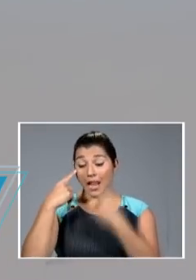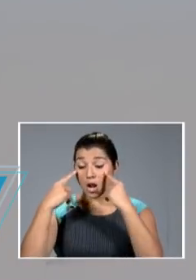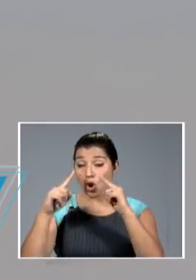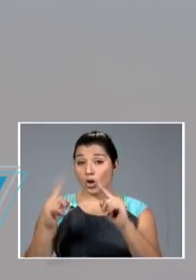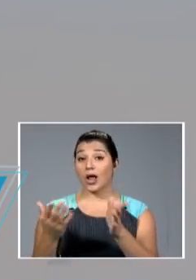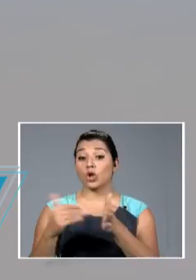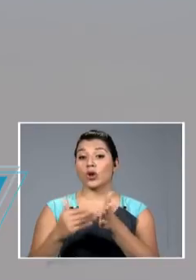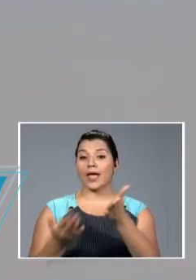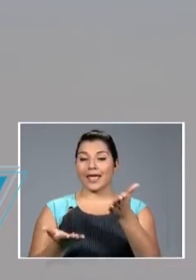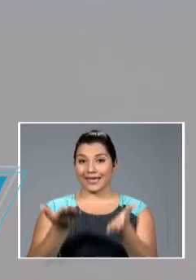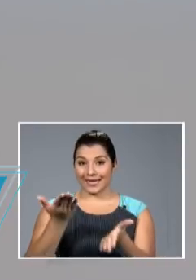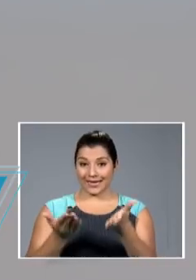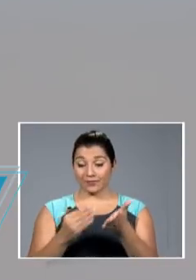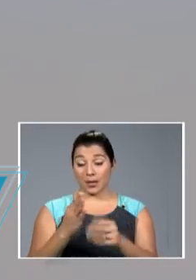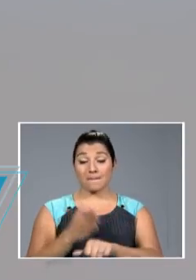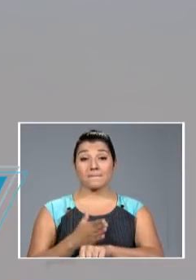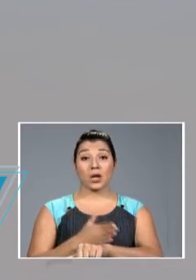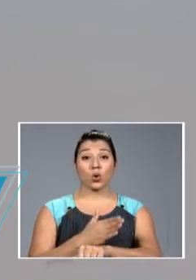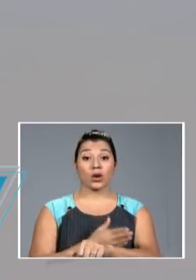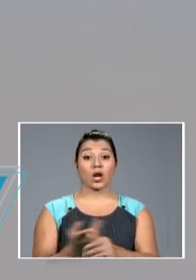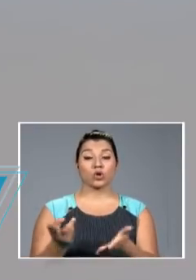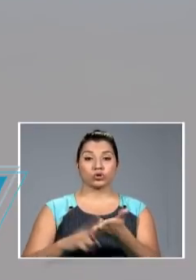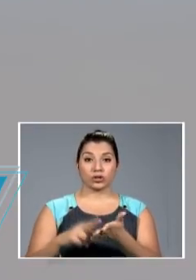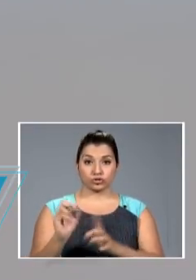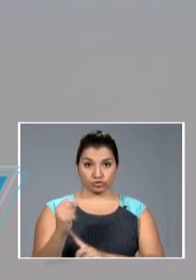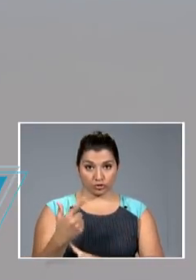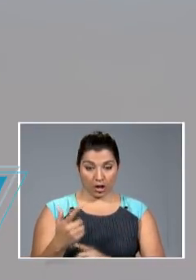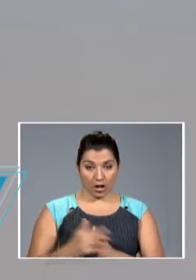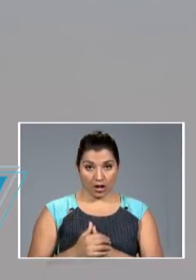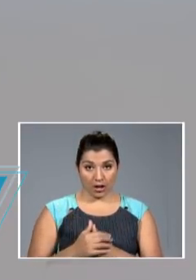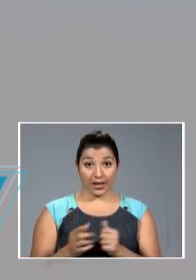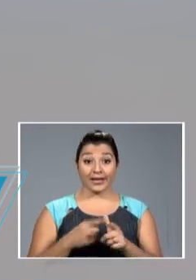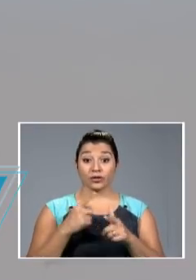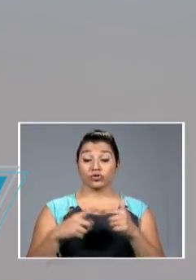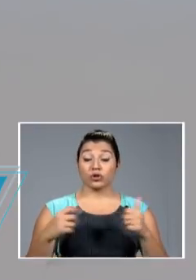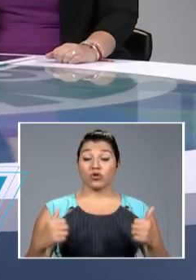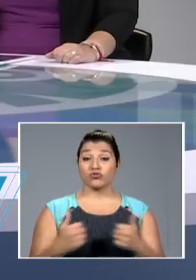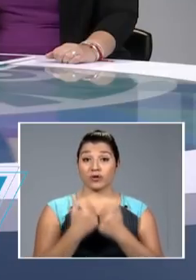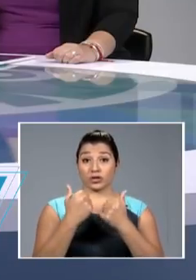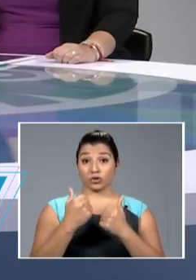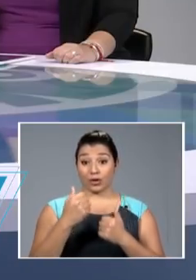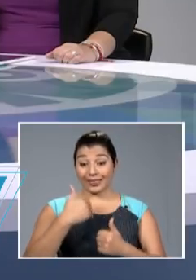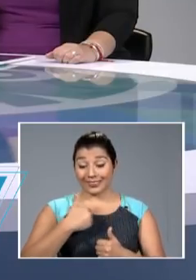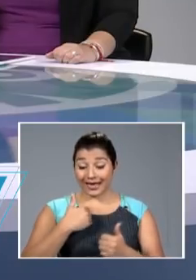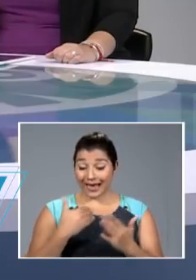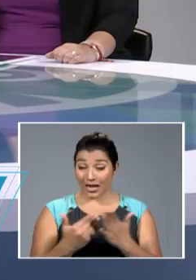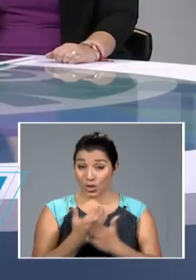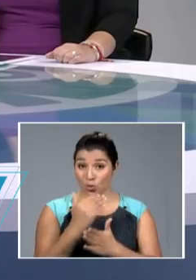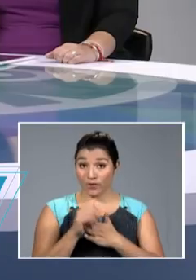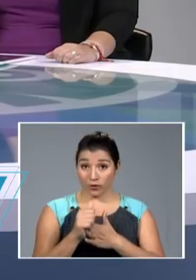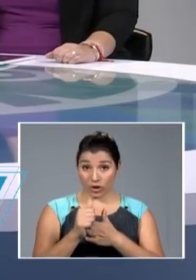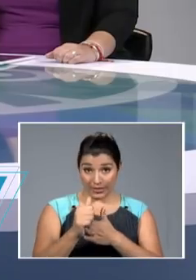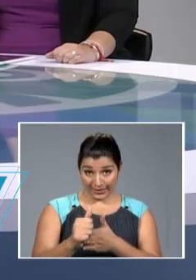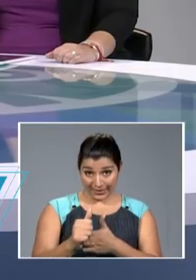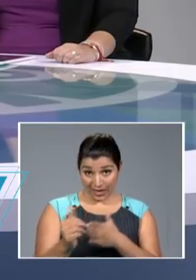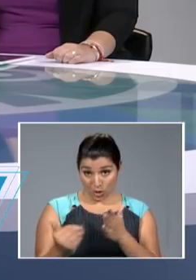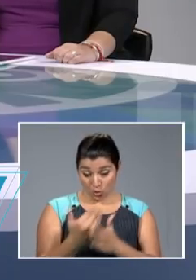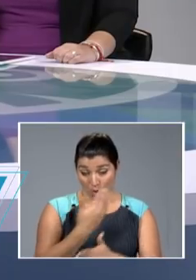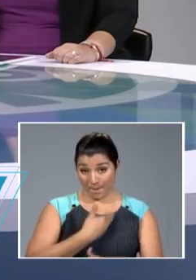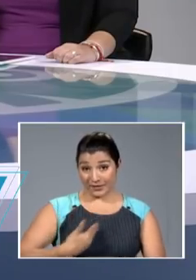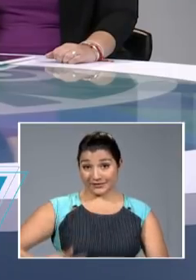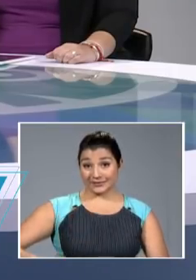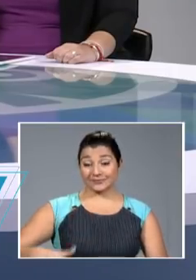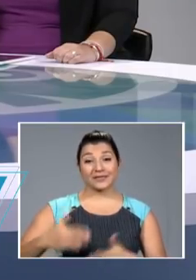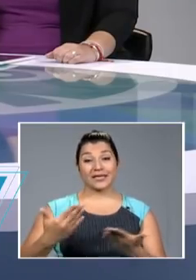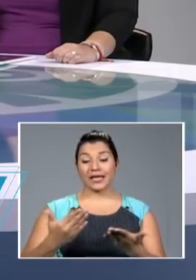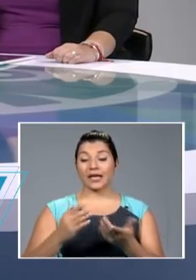de equilibrio y fortalecer un nuevo contrato social. Entonces, el reto del nuevo líder que llegue a la presidencia va a ser restaurar